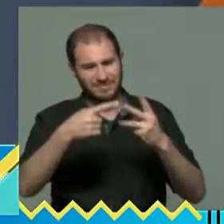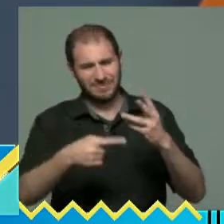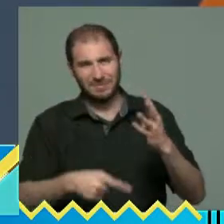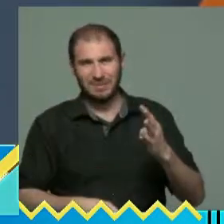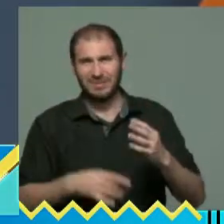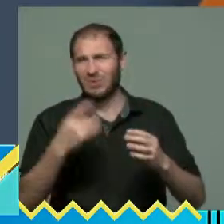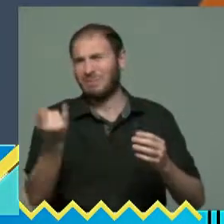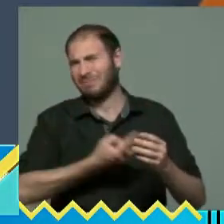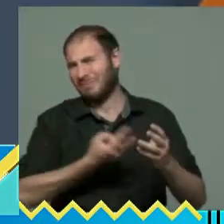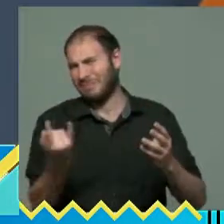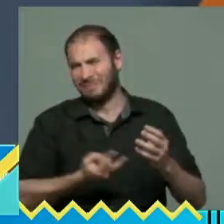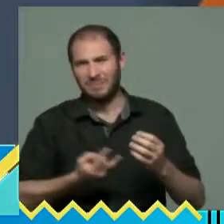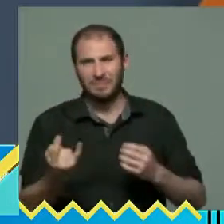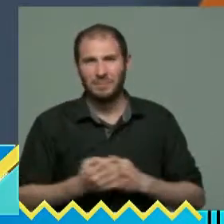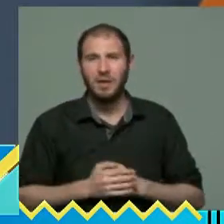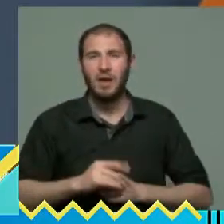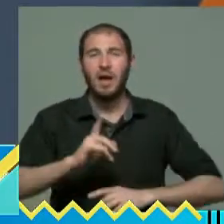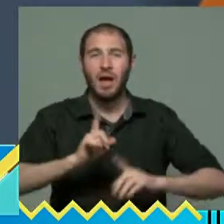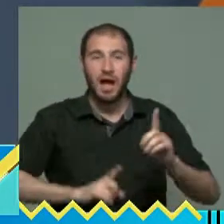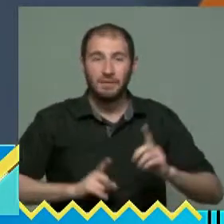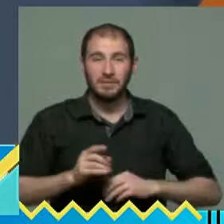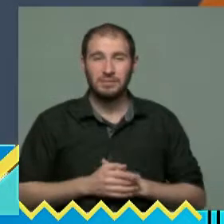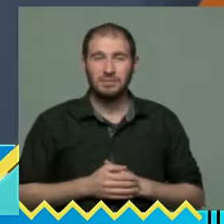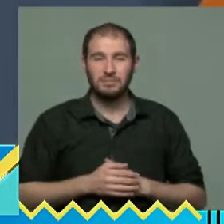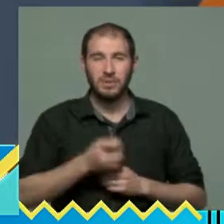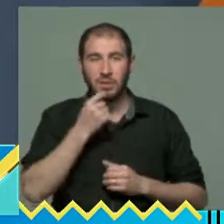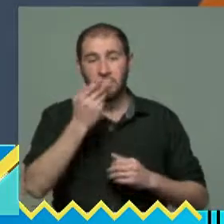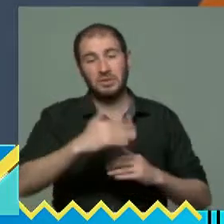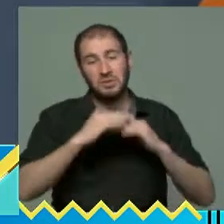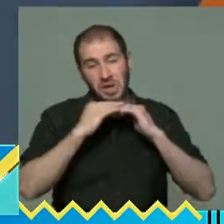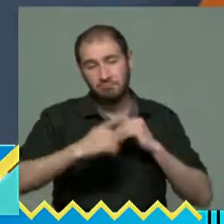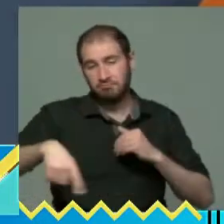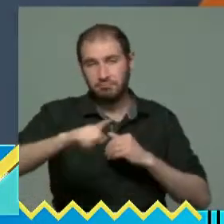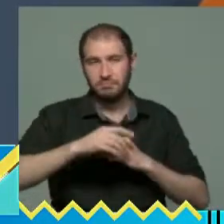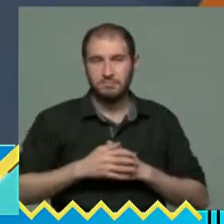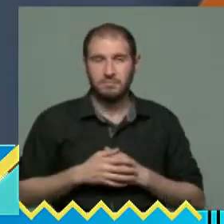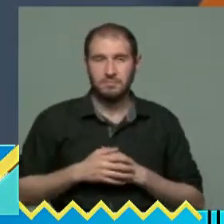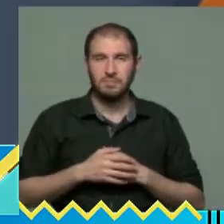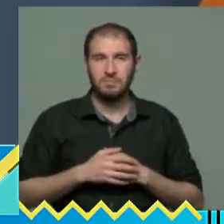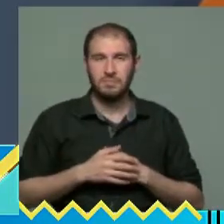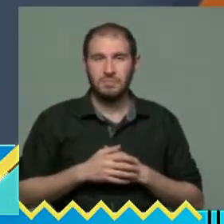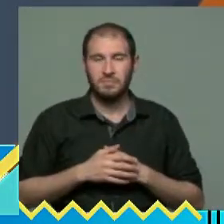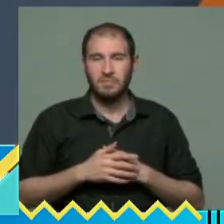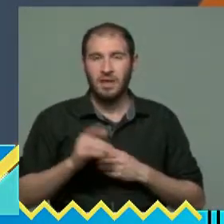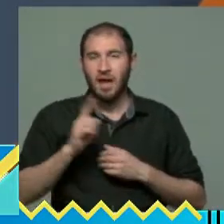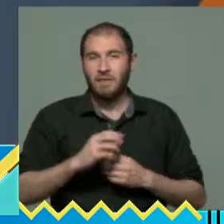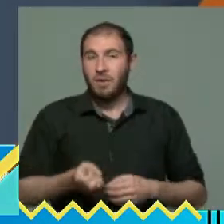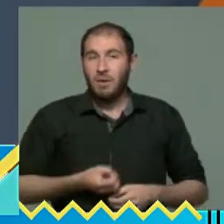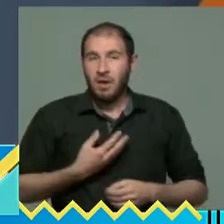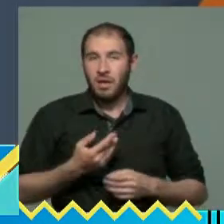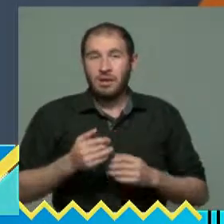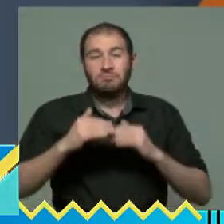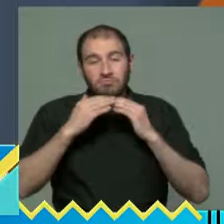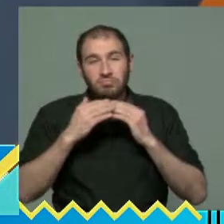de barbaridades que a veces, bueno, frente a un público que por ahí no está tan dispuesto a